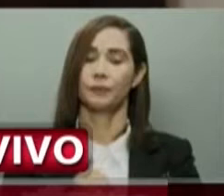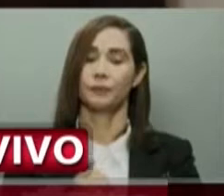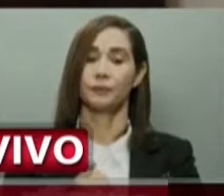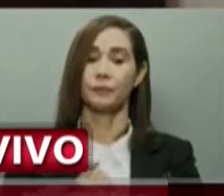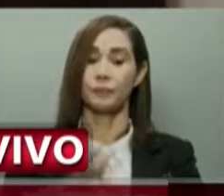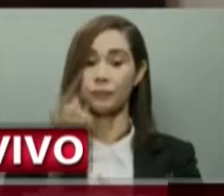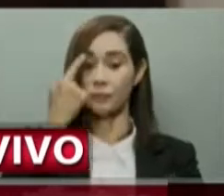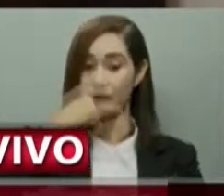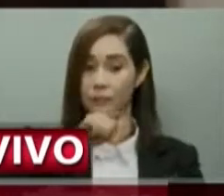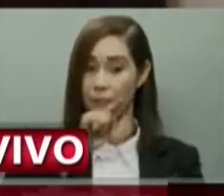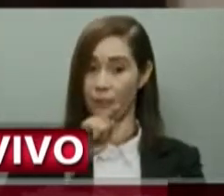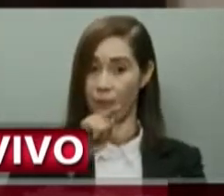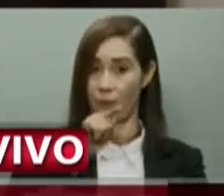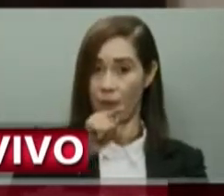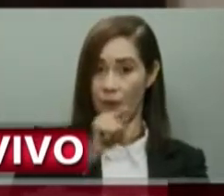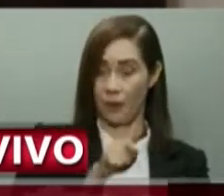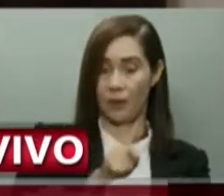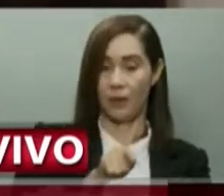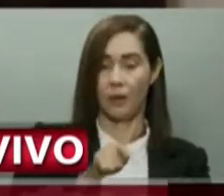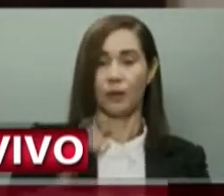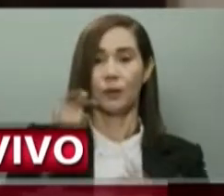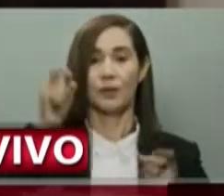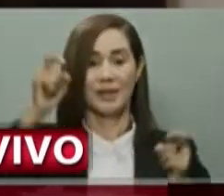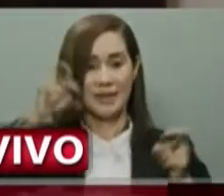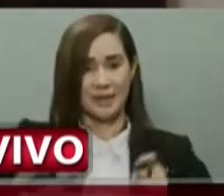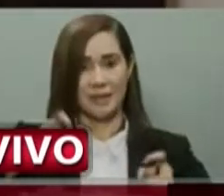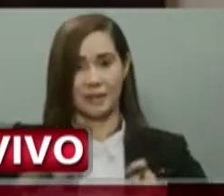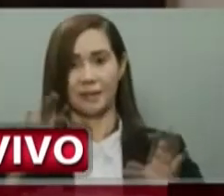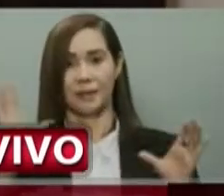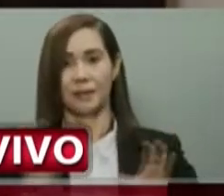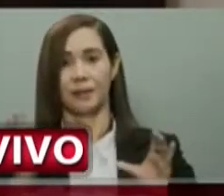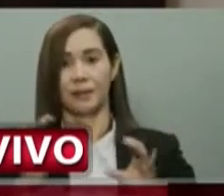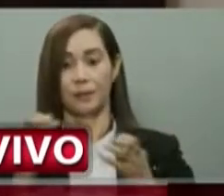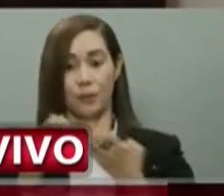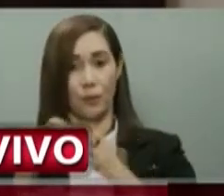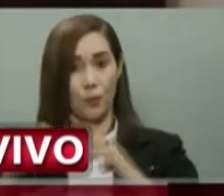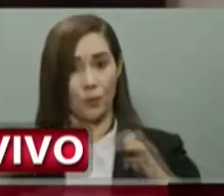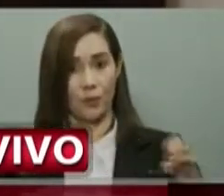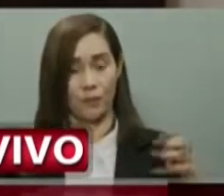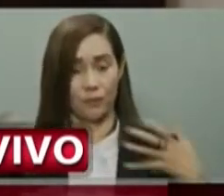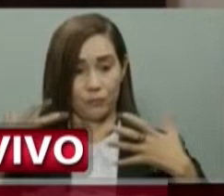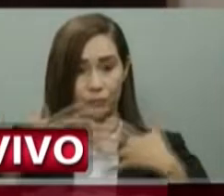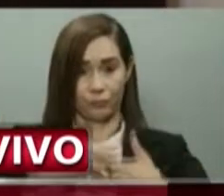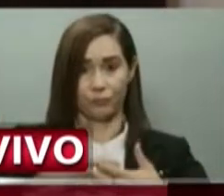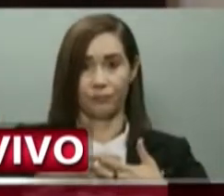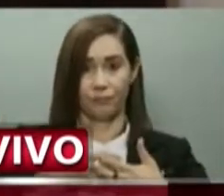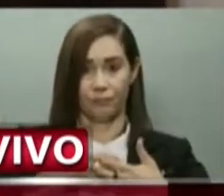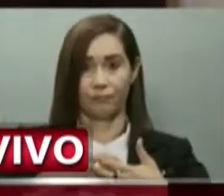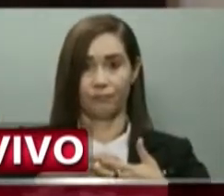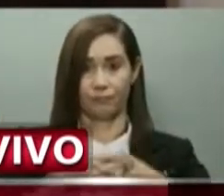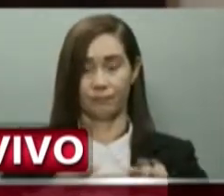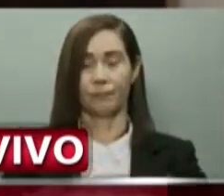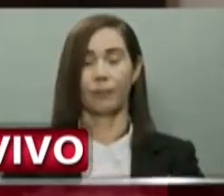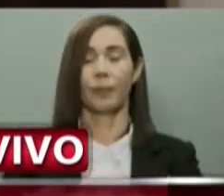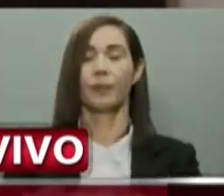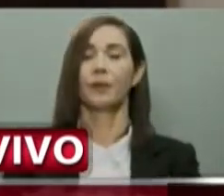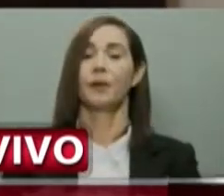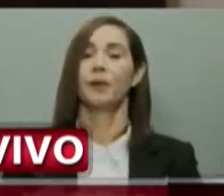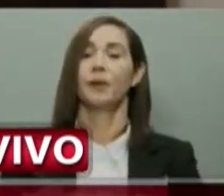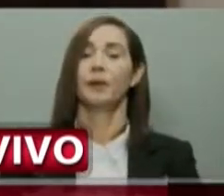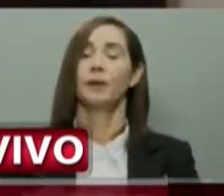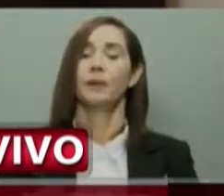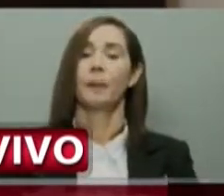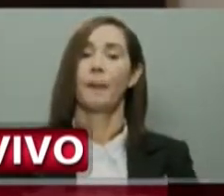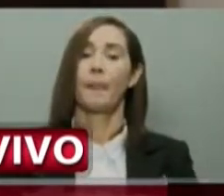Y es por eso que eso tiene que ser y ha sido un esfuerzo colectivo, colectivo.